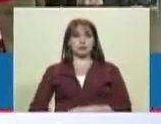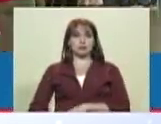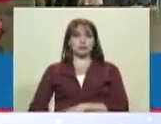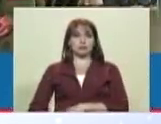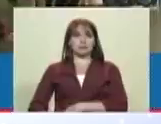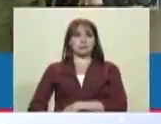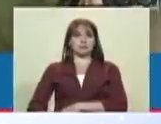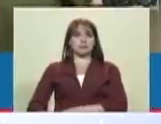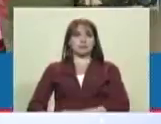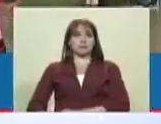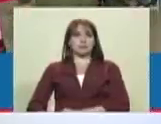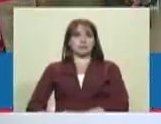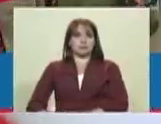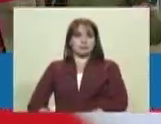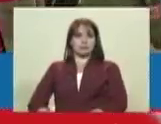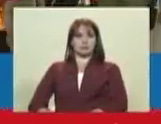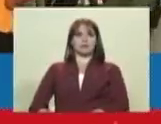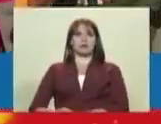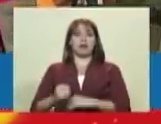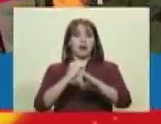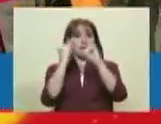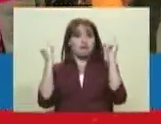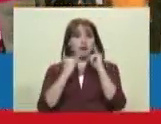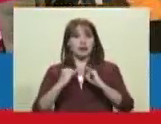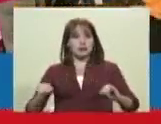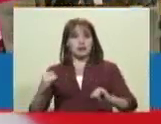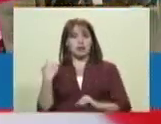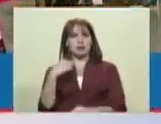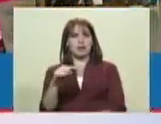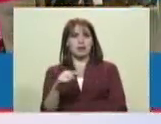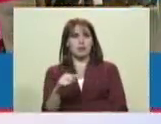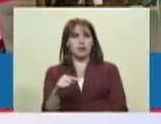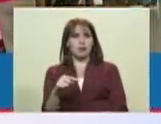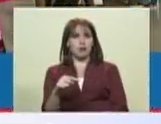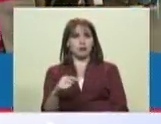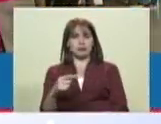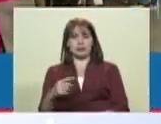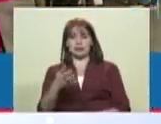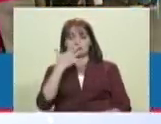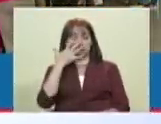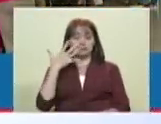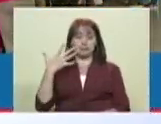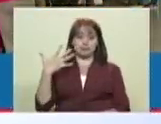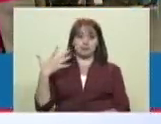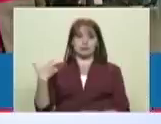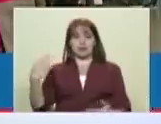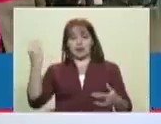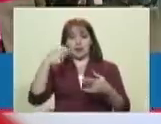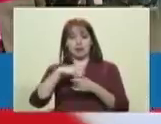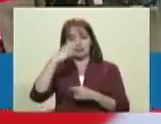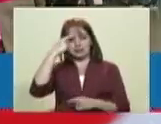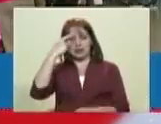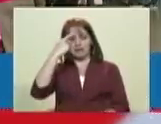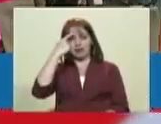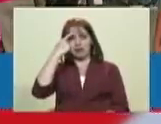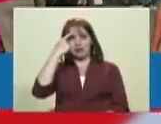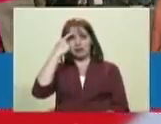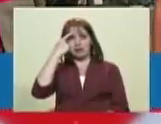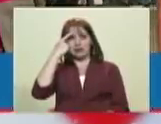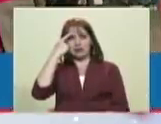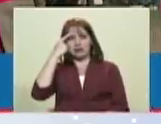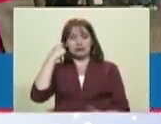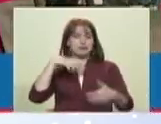felicidad que nos embarga. y el profundo sentido de orgullo que nos embarga de saber que